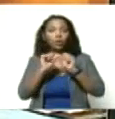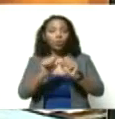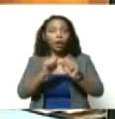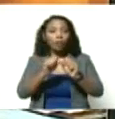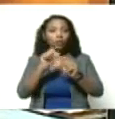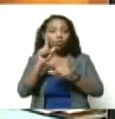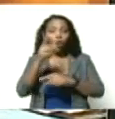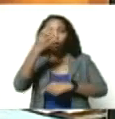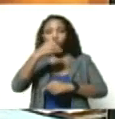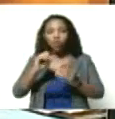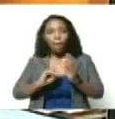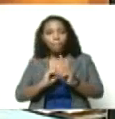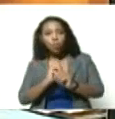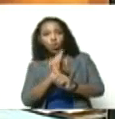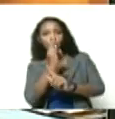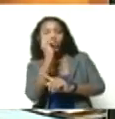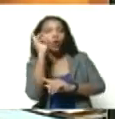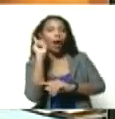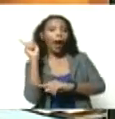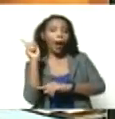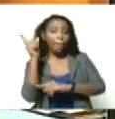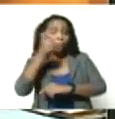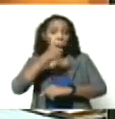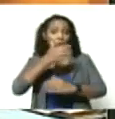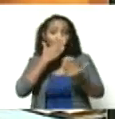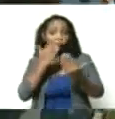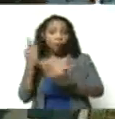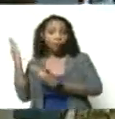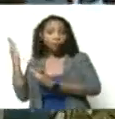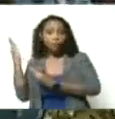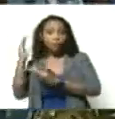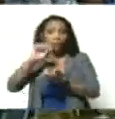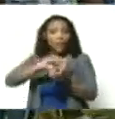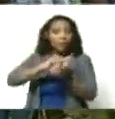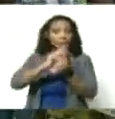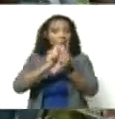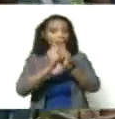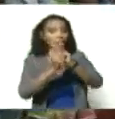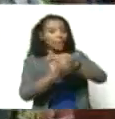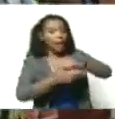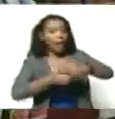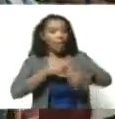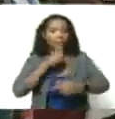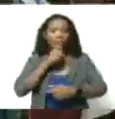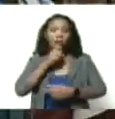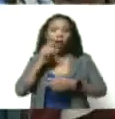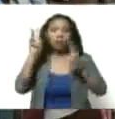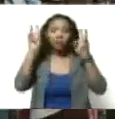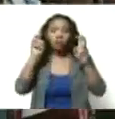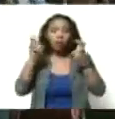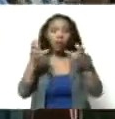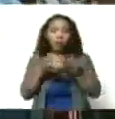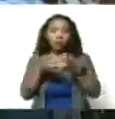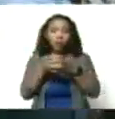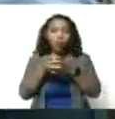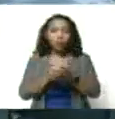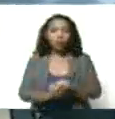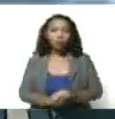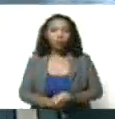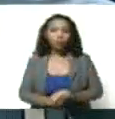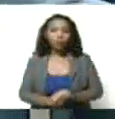frutos. Personas como Earle Herrera se convierten en un desafío para las nuevas